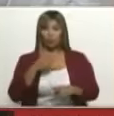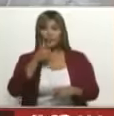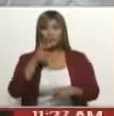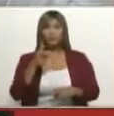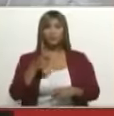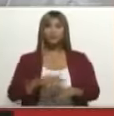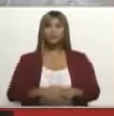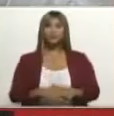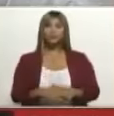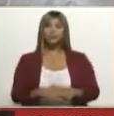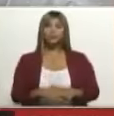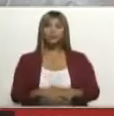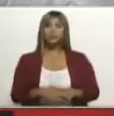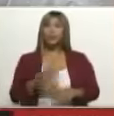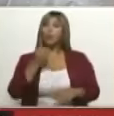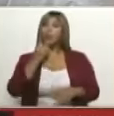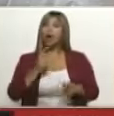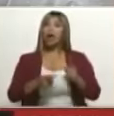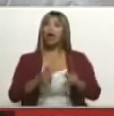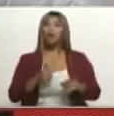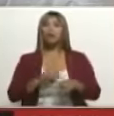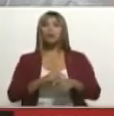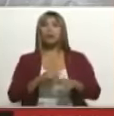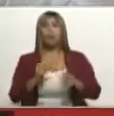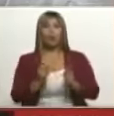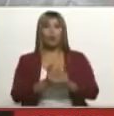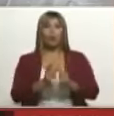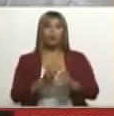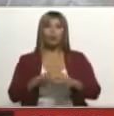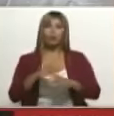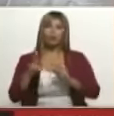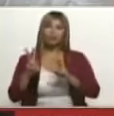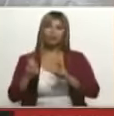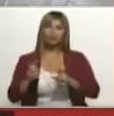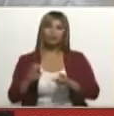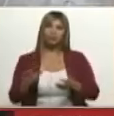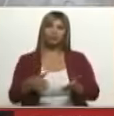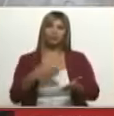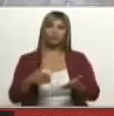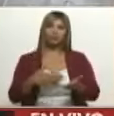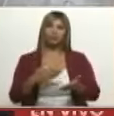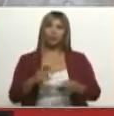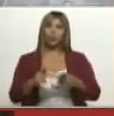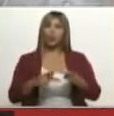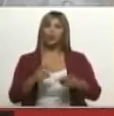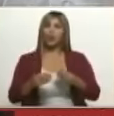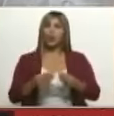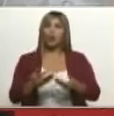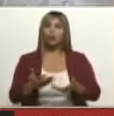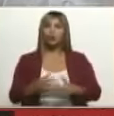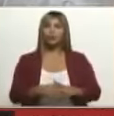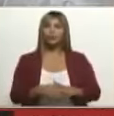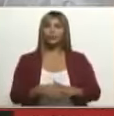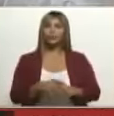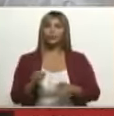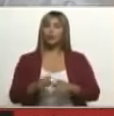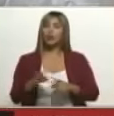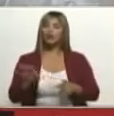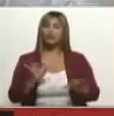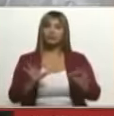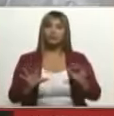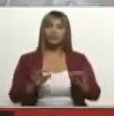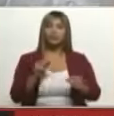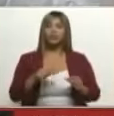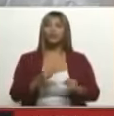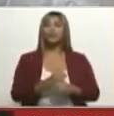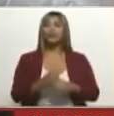del país, que bueno, algunos de manera temporal, porque estamos revisando sus procesos para que haya celeridad procesal. Esto es un